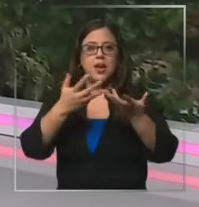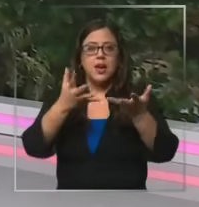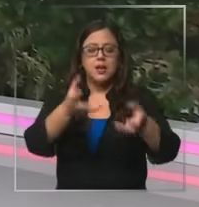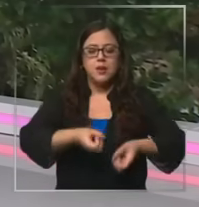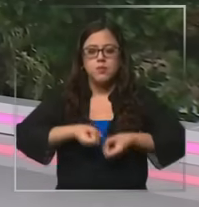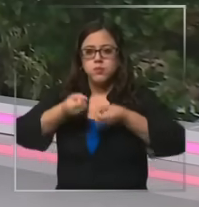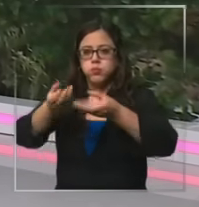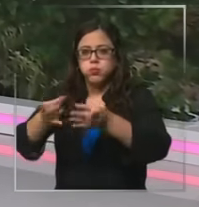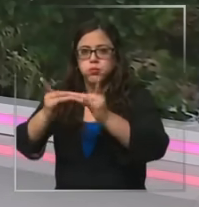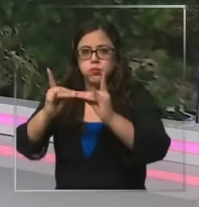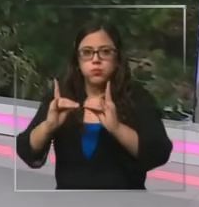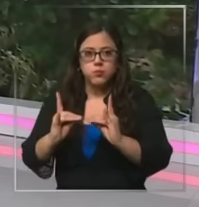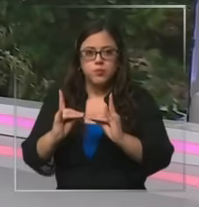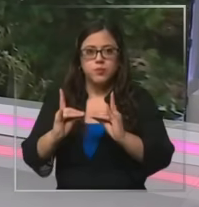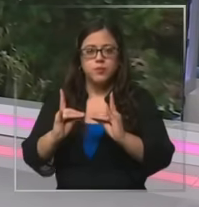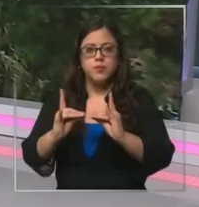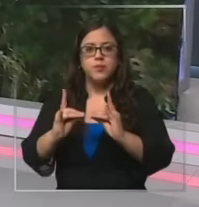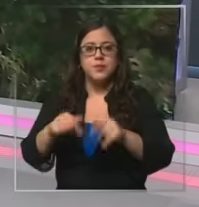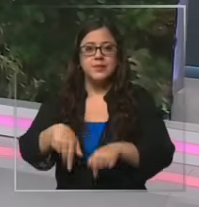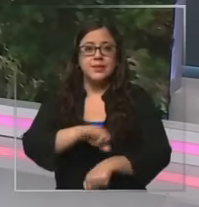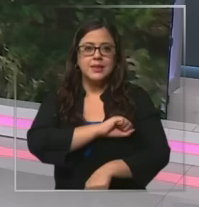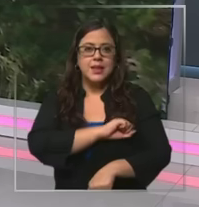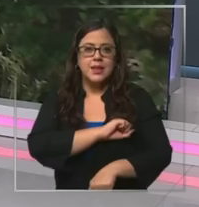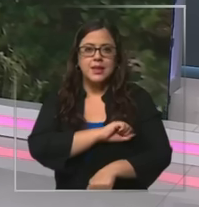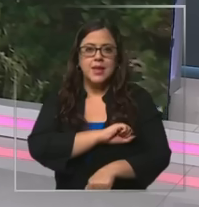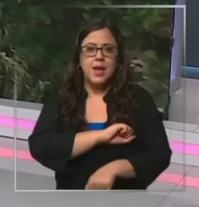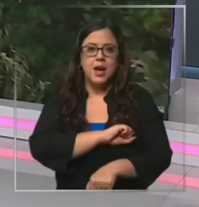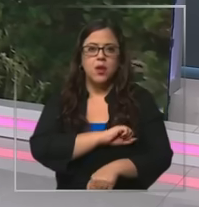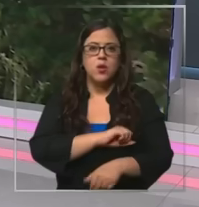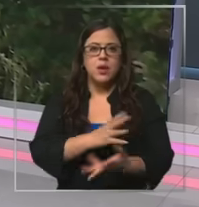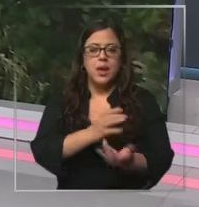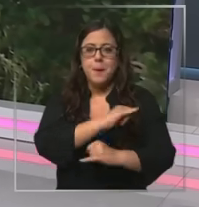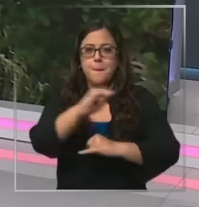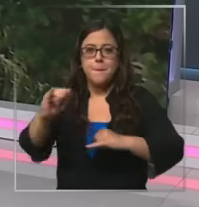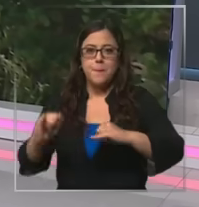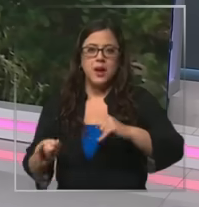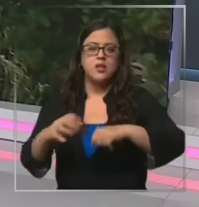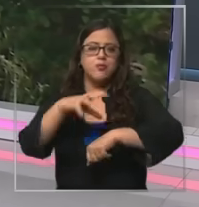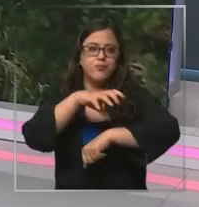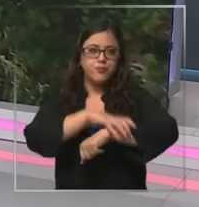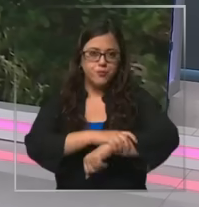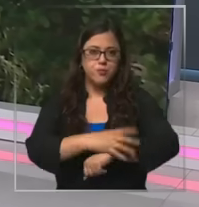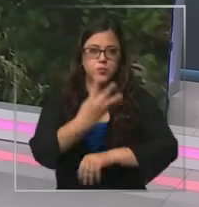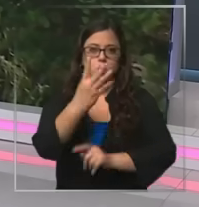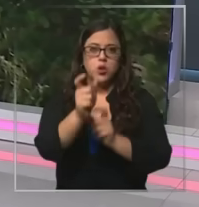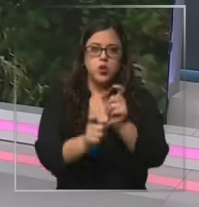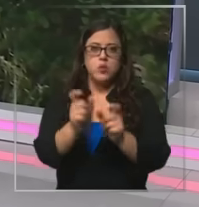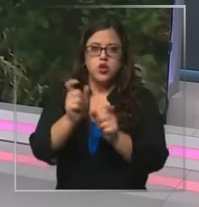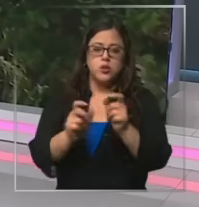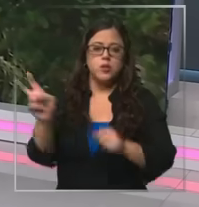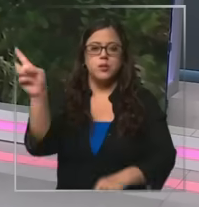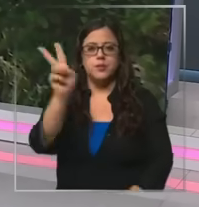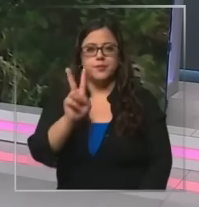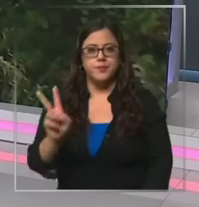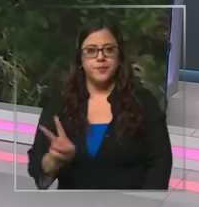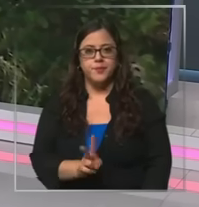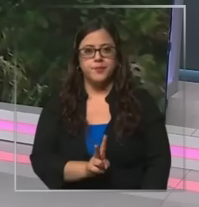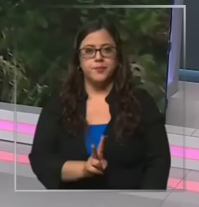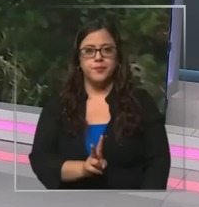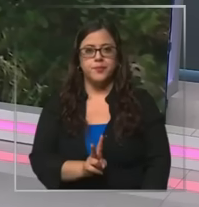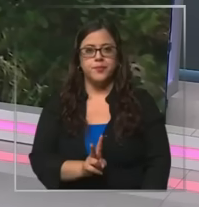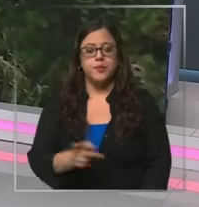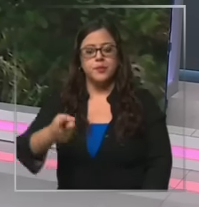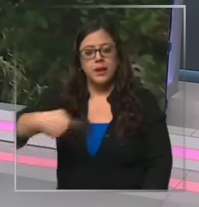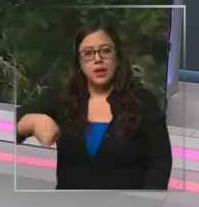ya los velatorios, mientras en Santiago se amplió el plazo de detención a los cuatro ciudadanos venezolanos que